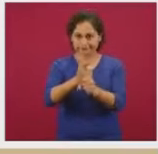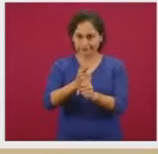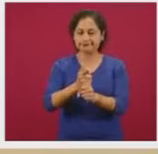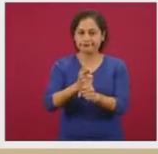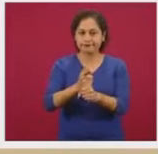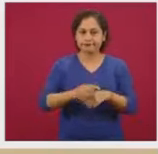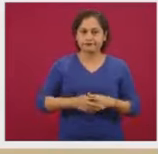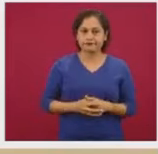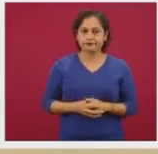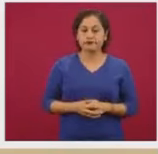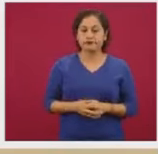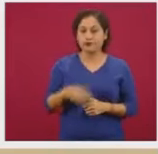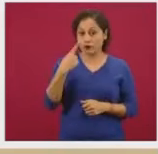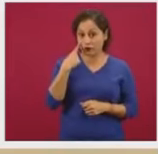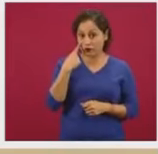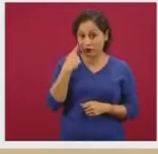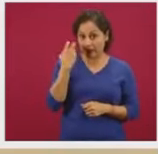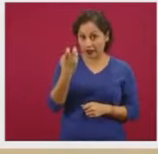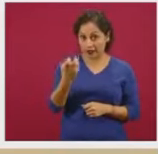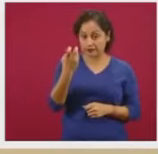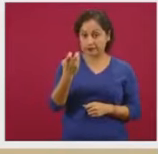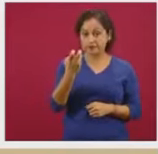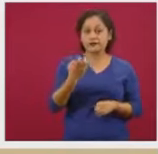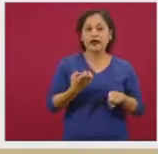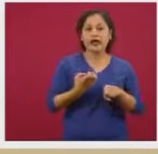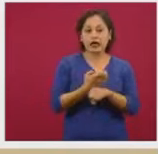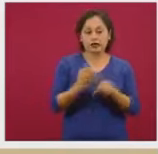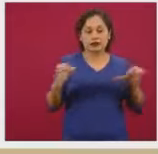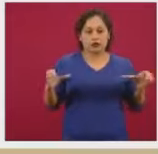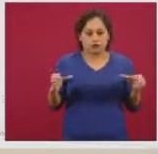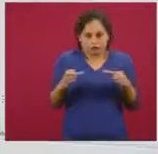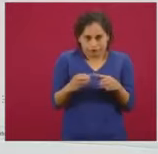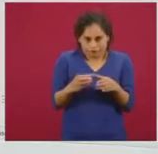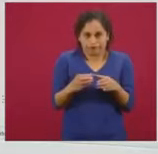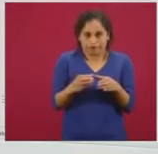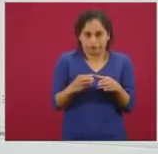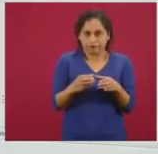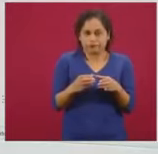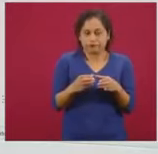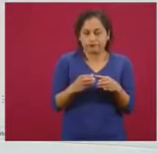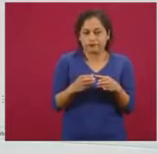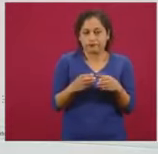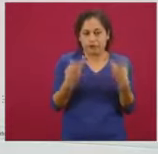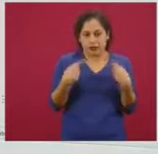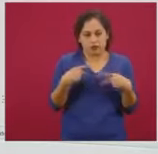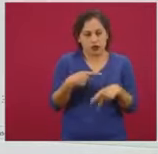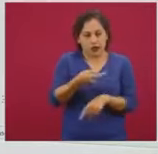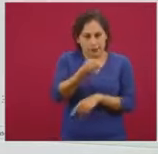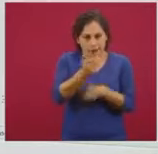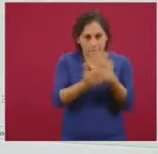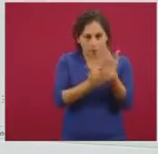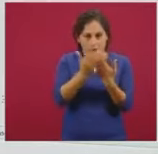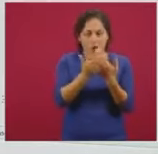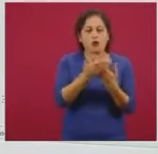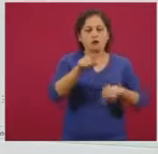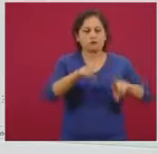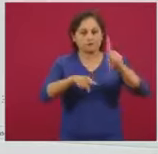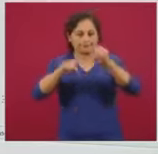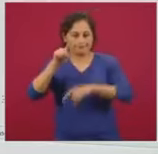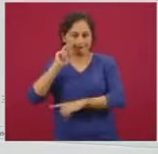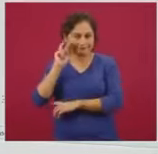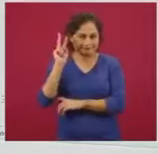ver, aquí tenemos, es un estado de una población menor, hay mucha variabilidad, y es difícil a veces en la parte gráfica notar